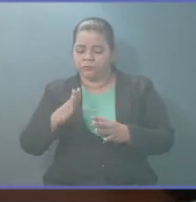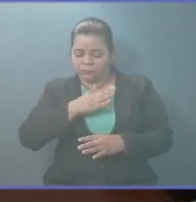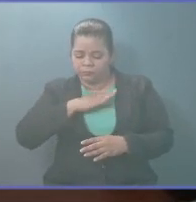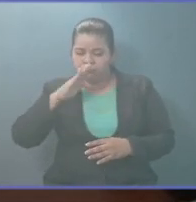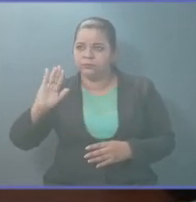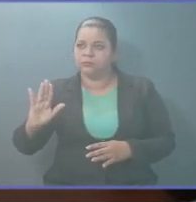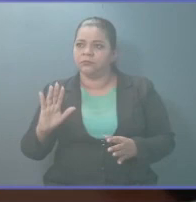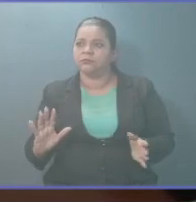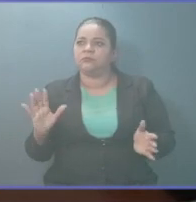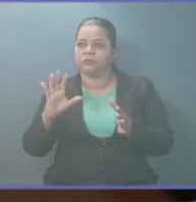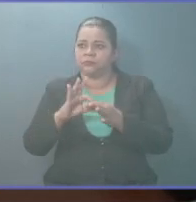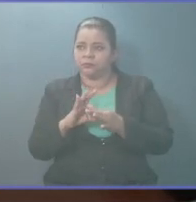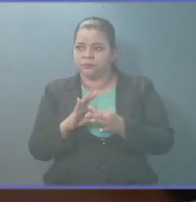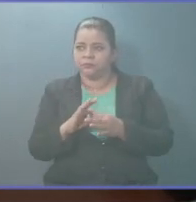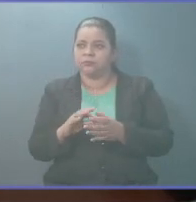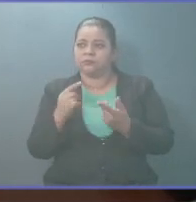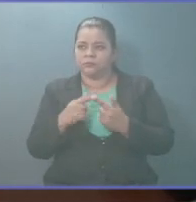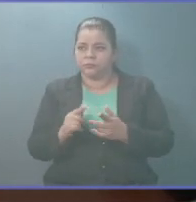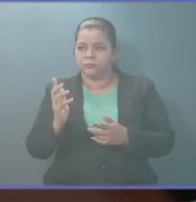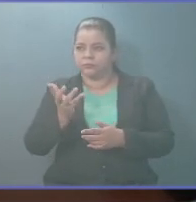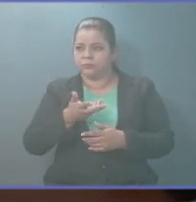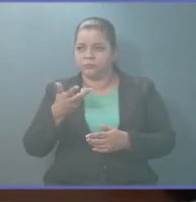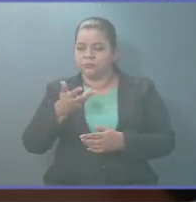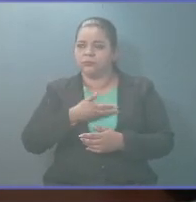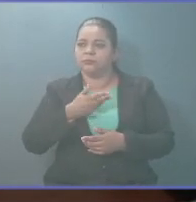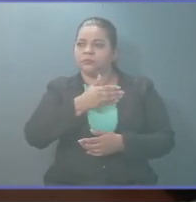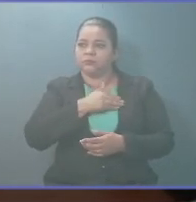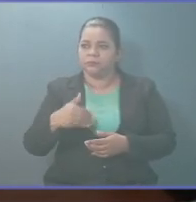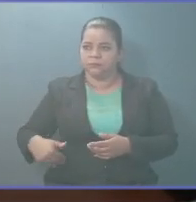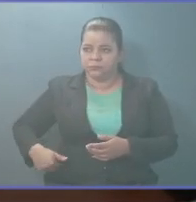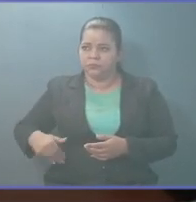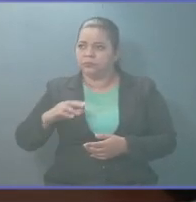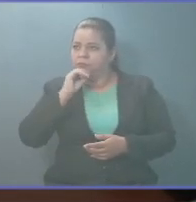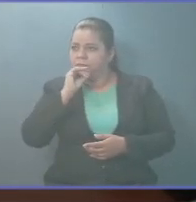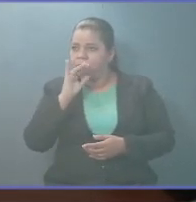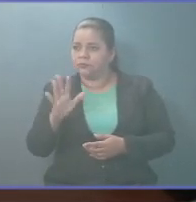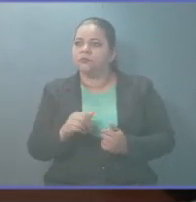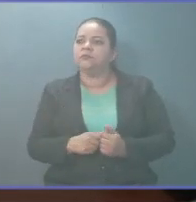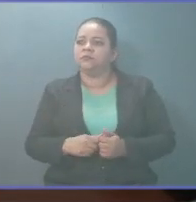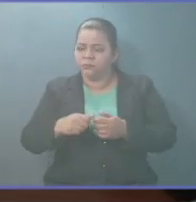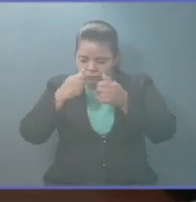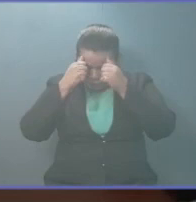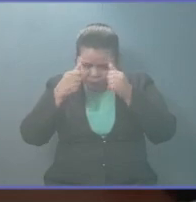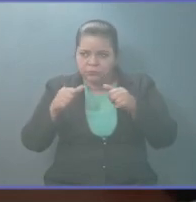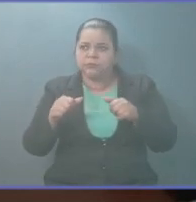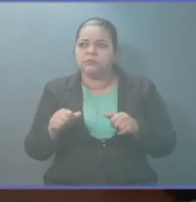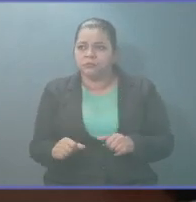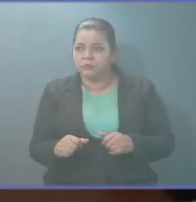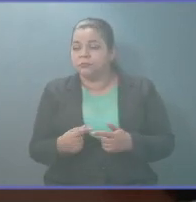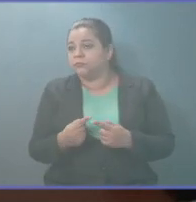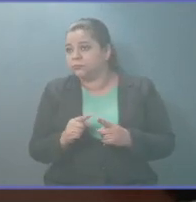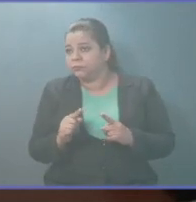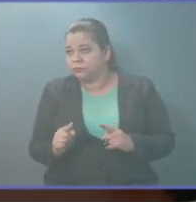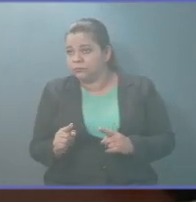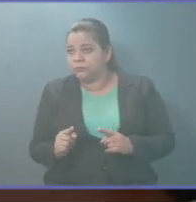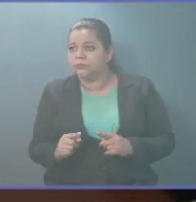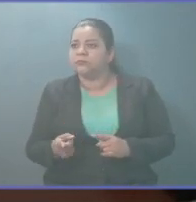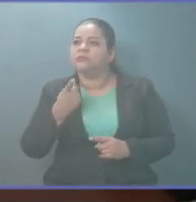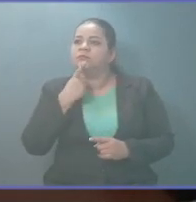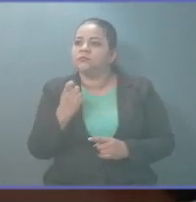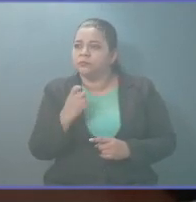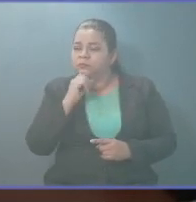contratación. Y la observación que establece el presidente en este caso es que, de acuerdo, dice, pero ¿quién va a certificar que